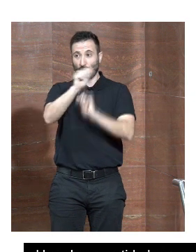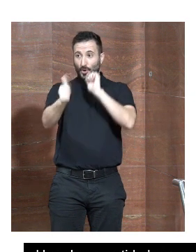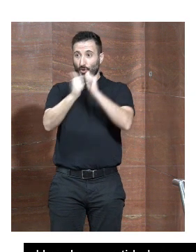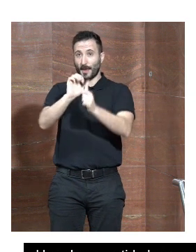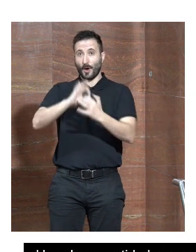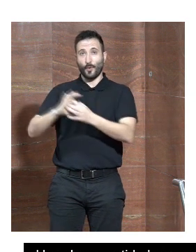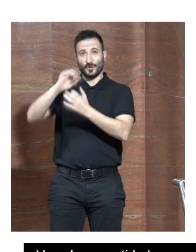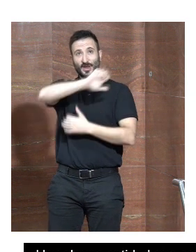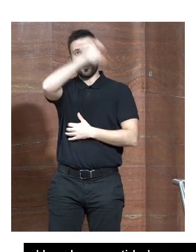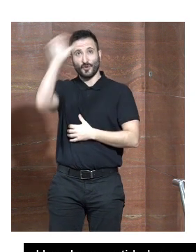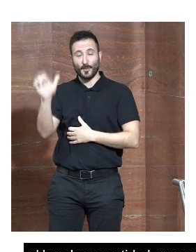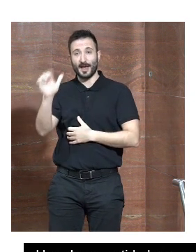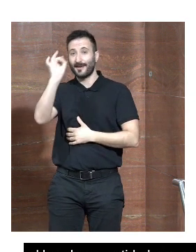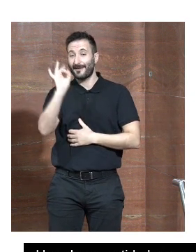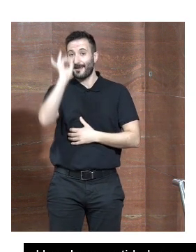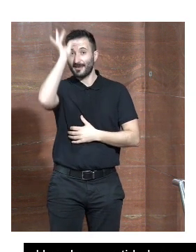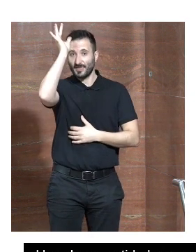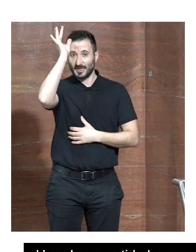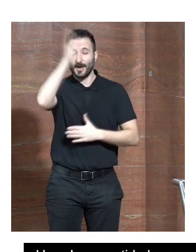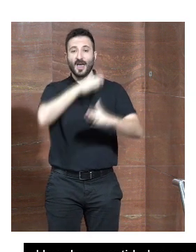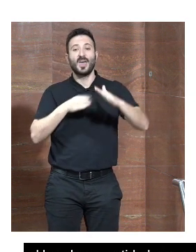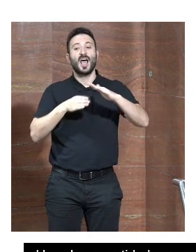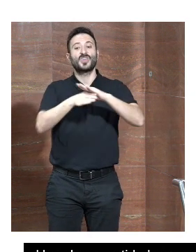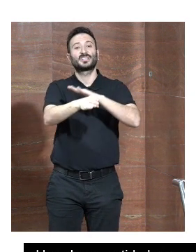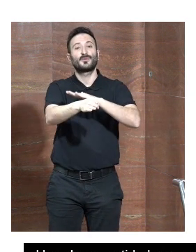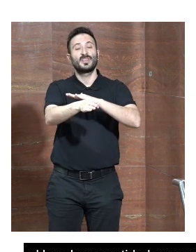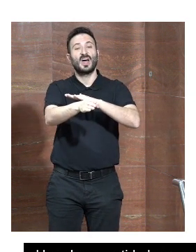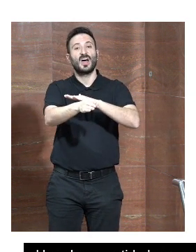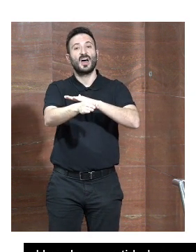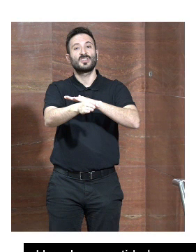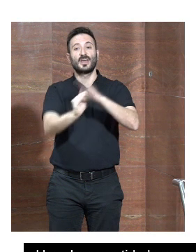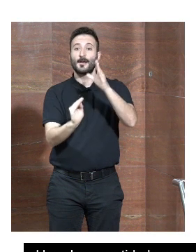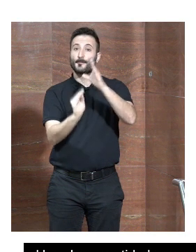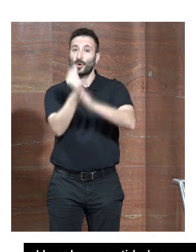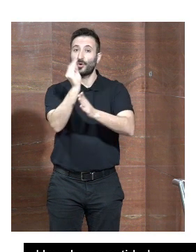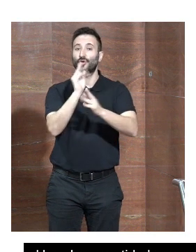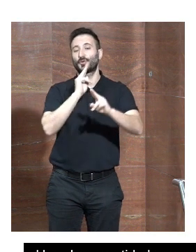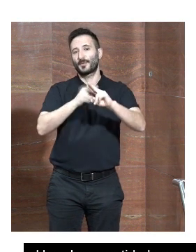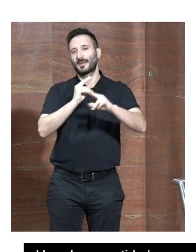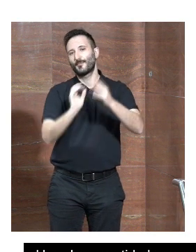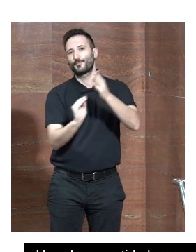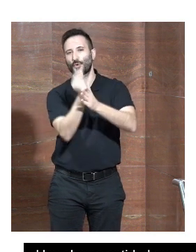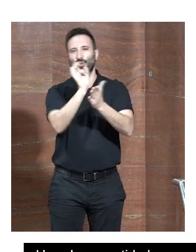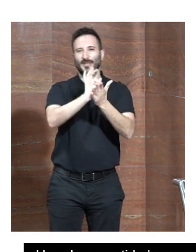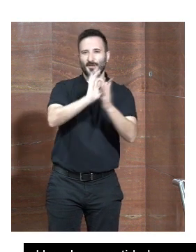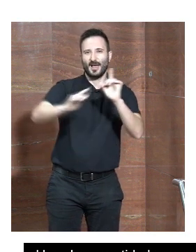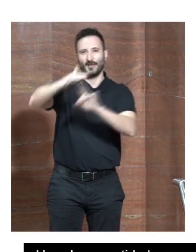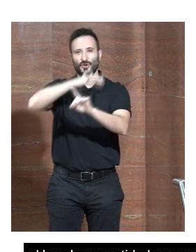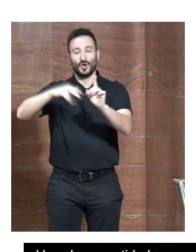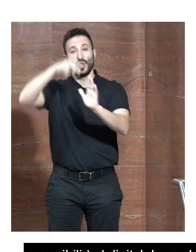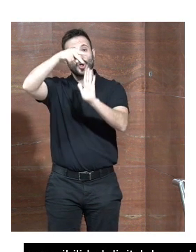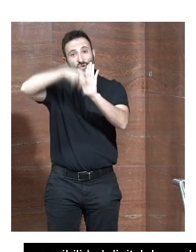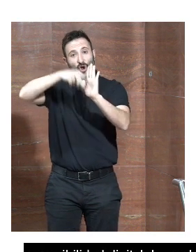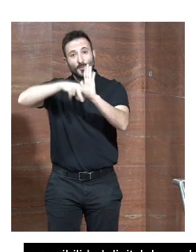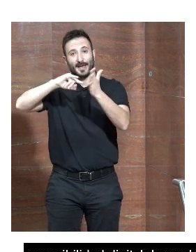Unión Europea, en la directiva de accesibilidad a productos, servicios y entornos, sacó la propia norma técnica,